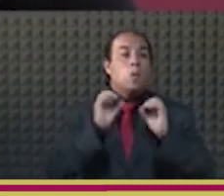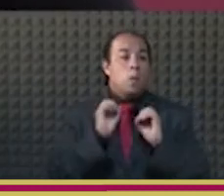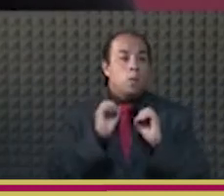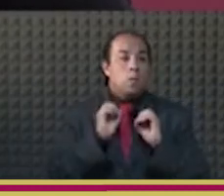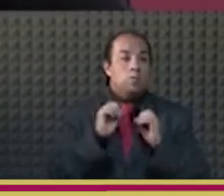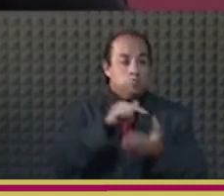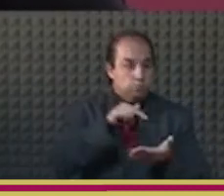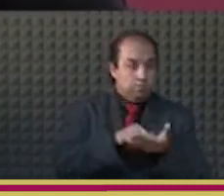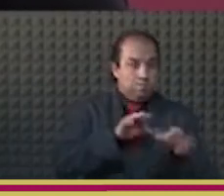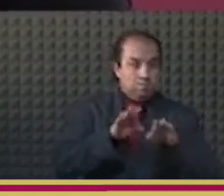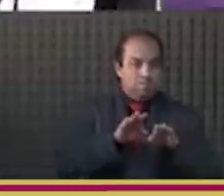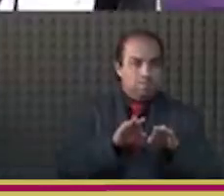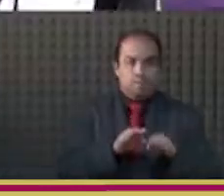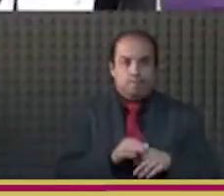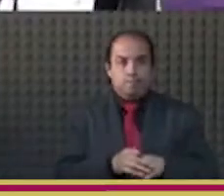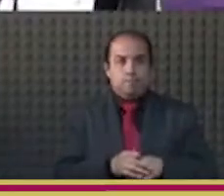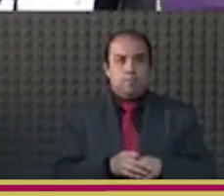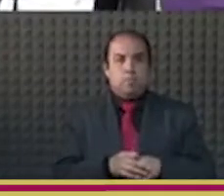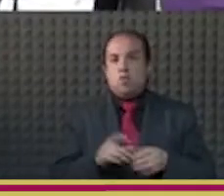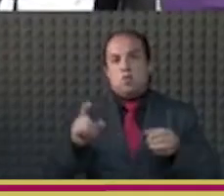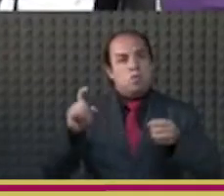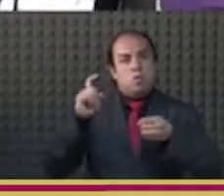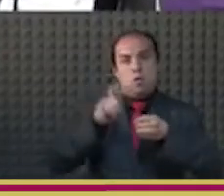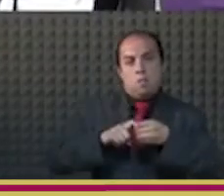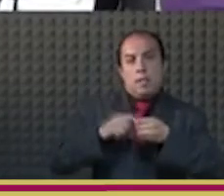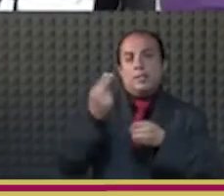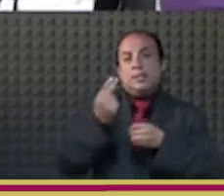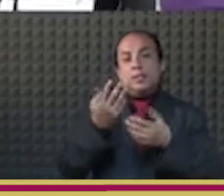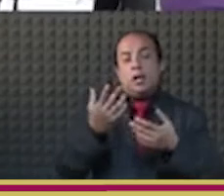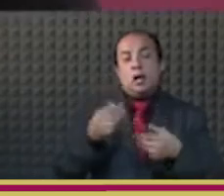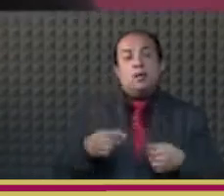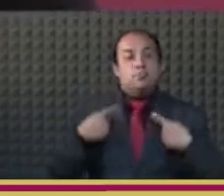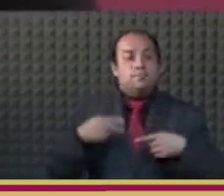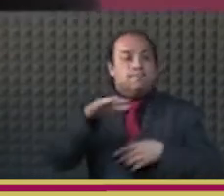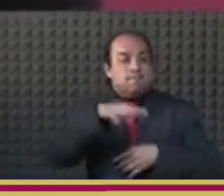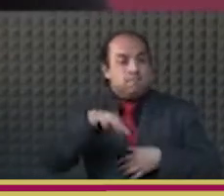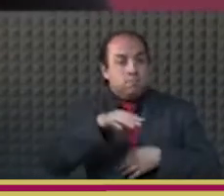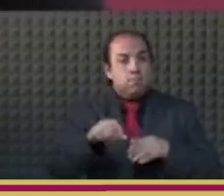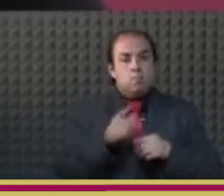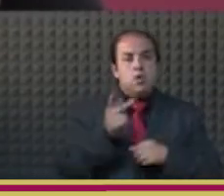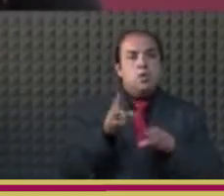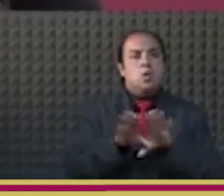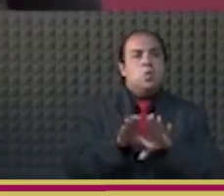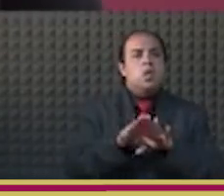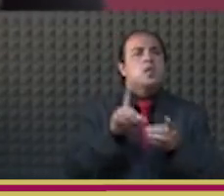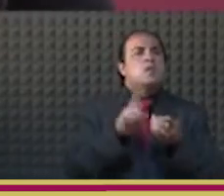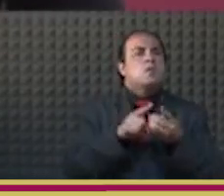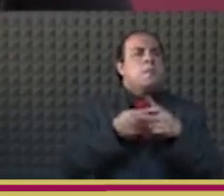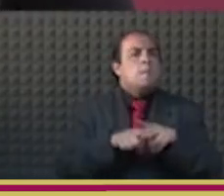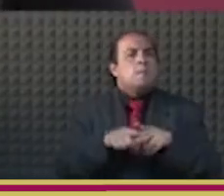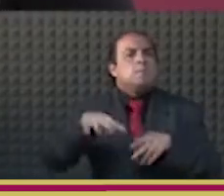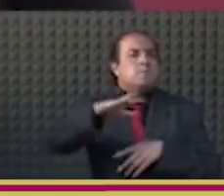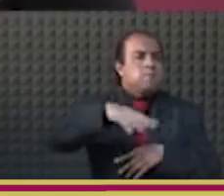esas vacantes no son acordes necesariamente a lo que uno está buscando. Preguntas como, ¿por dónde empiezo